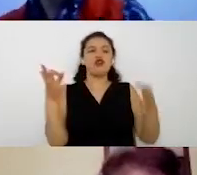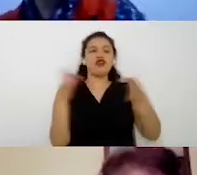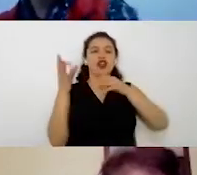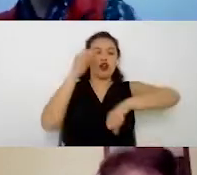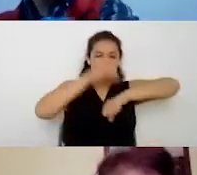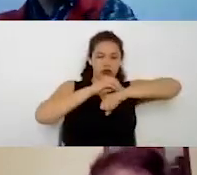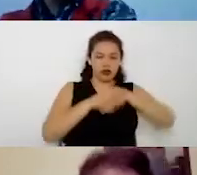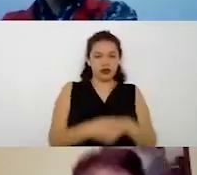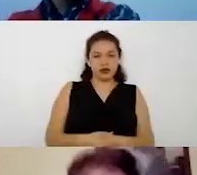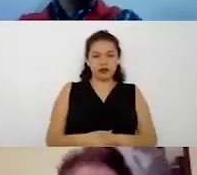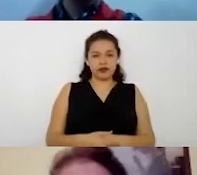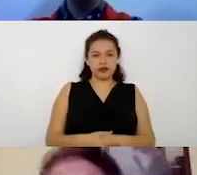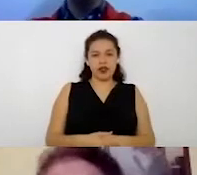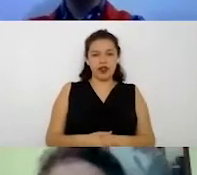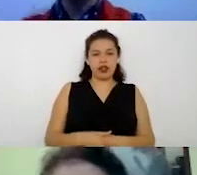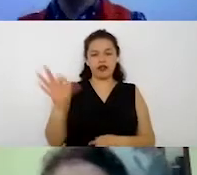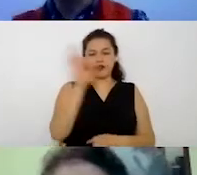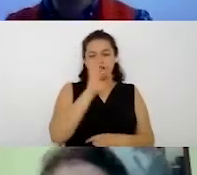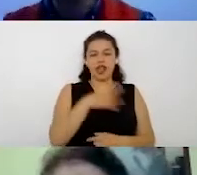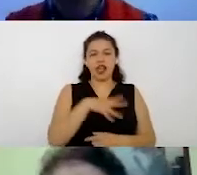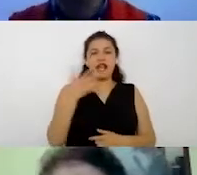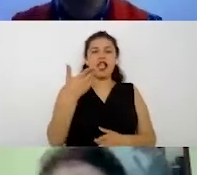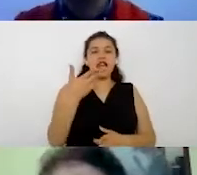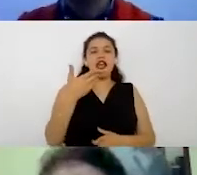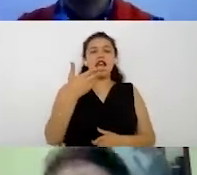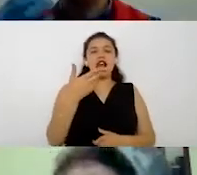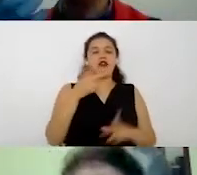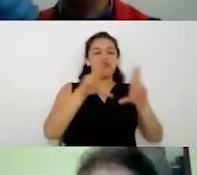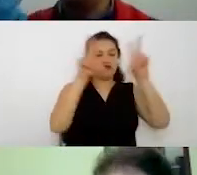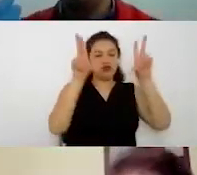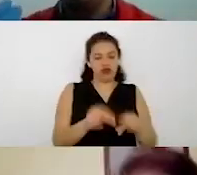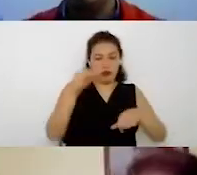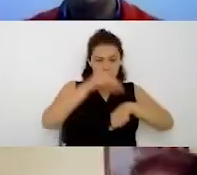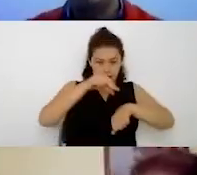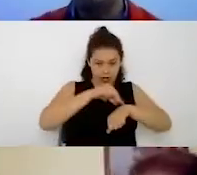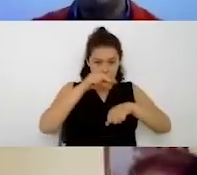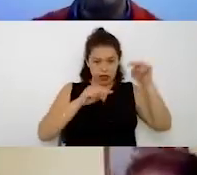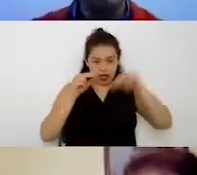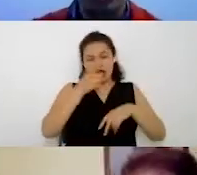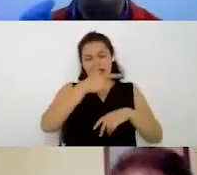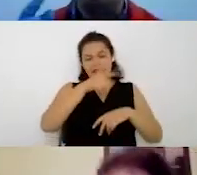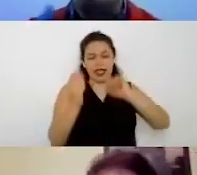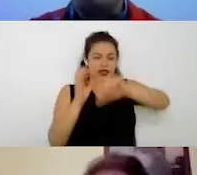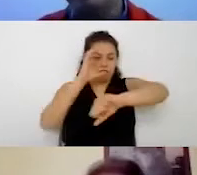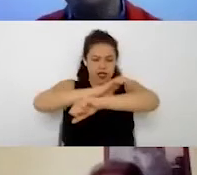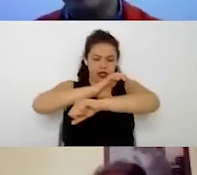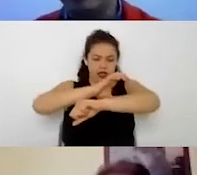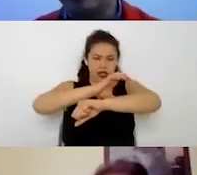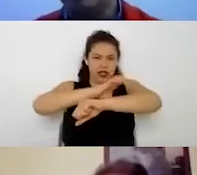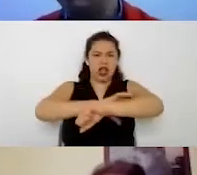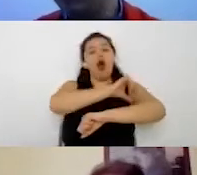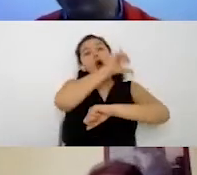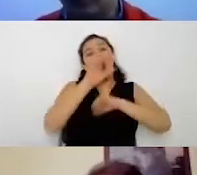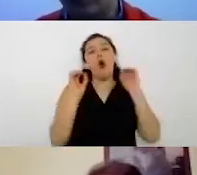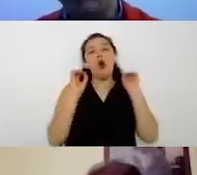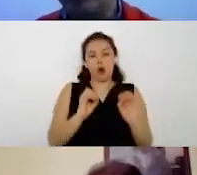Puede ser, en este caso se recomienda ya sea con hielo grado médico, que son esas bolsitas de gel que normalmente vemos en los hospitales, o en su